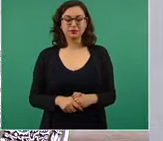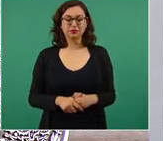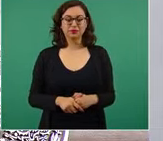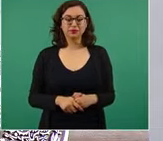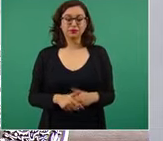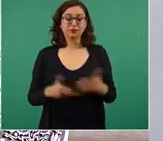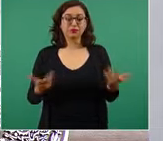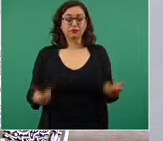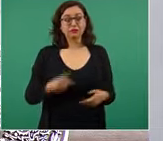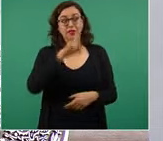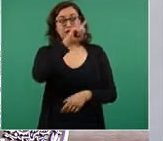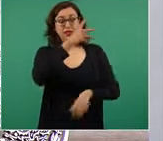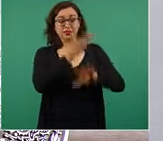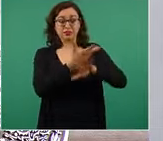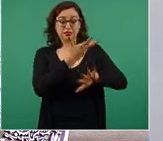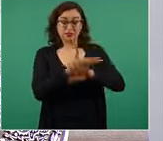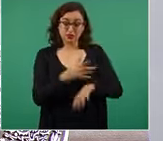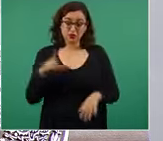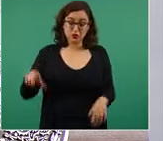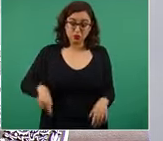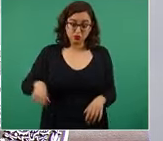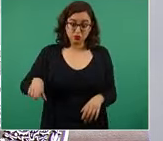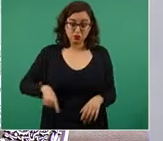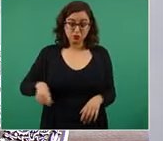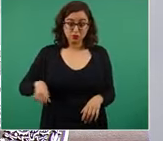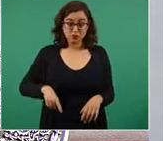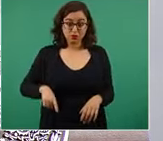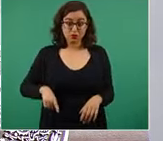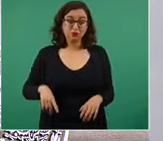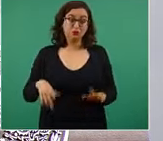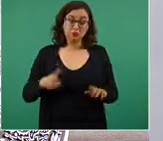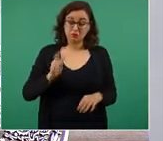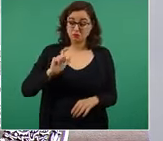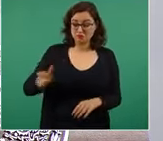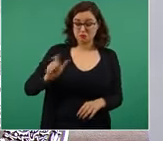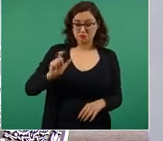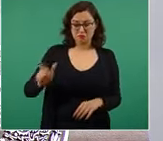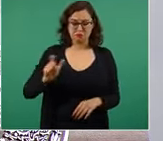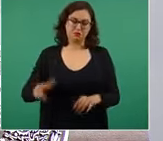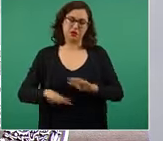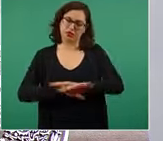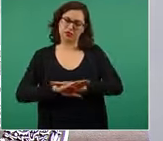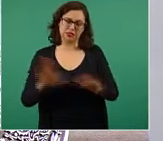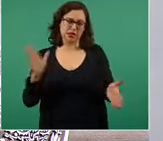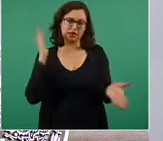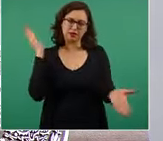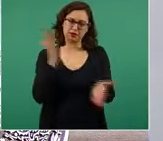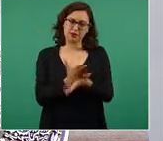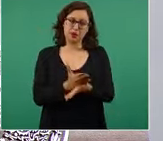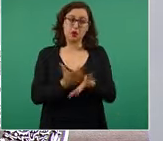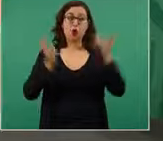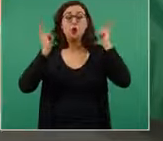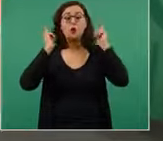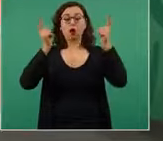el gobierno de Estados Unidos ya suspenda este apoyo